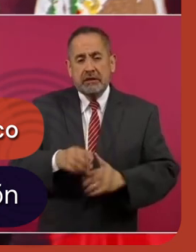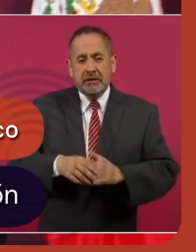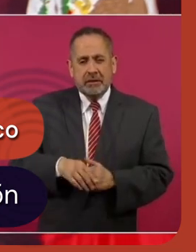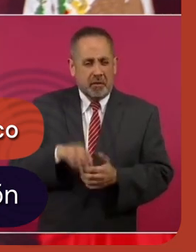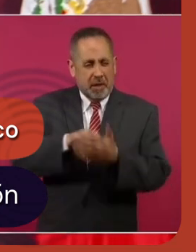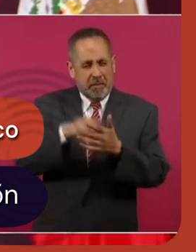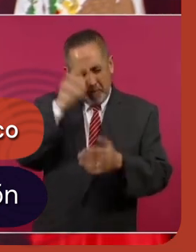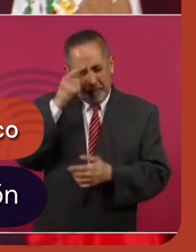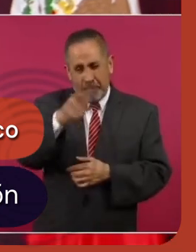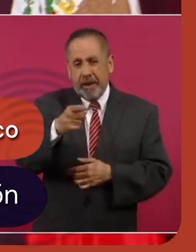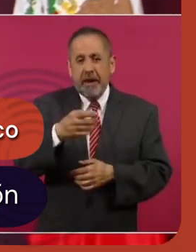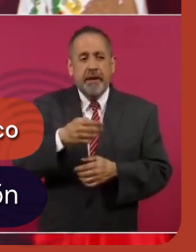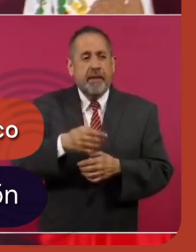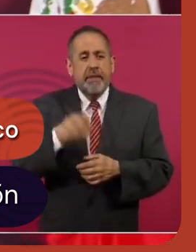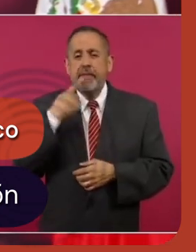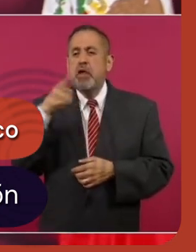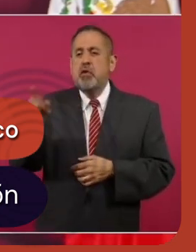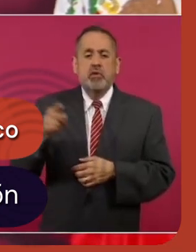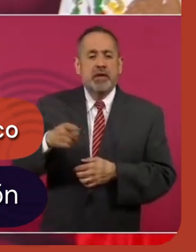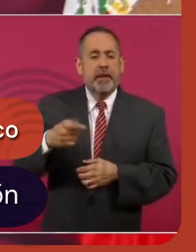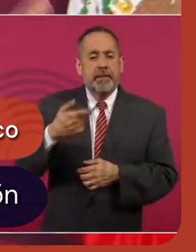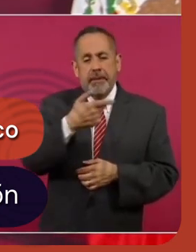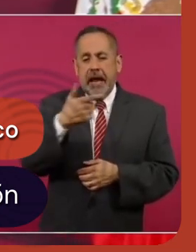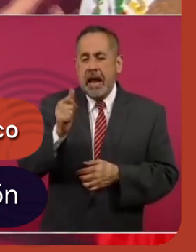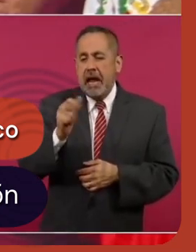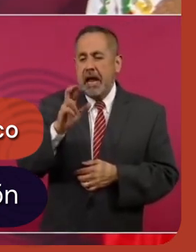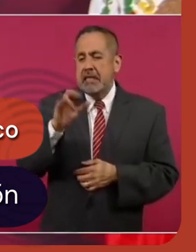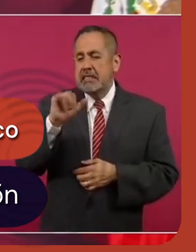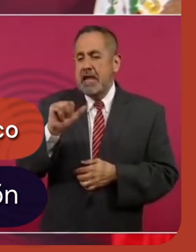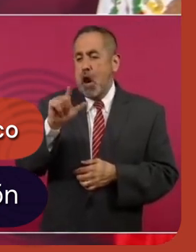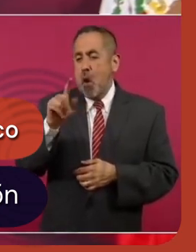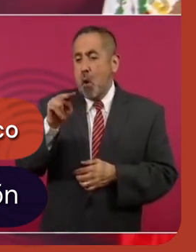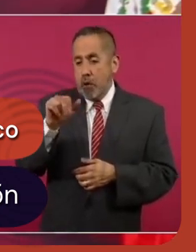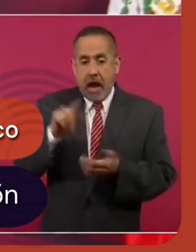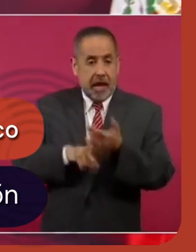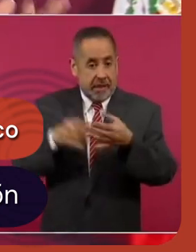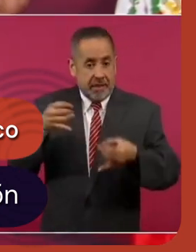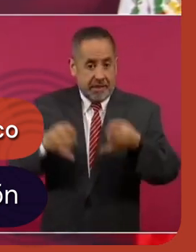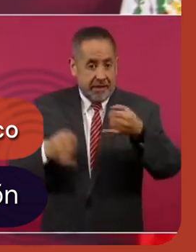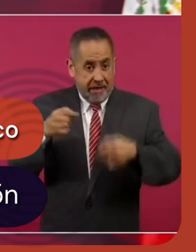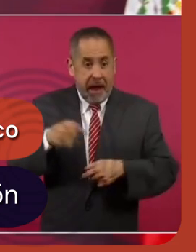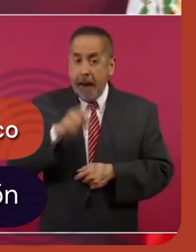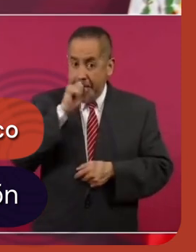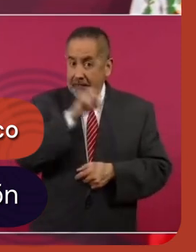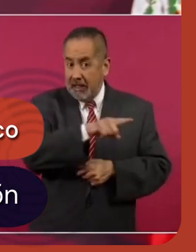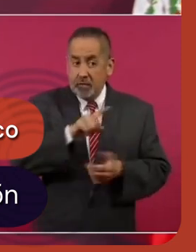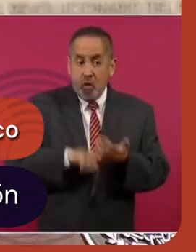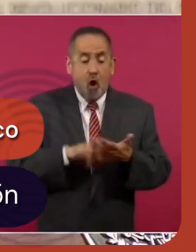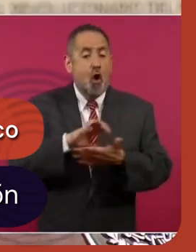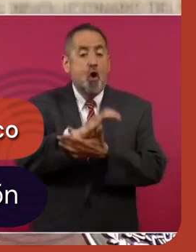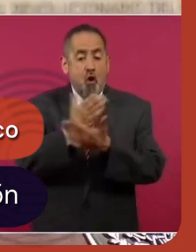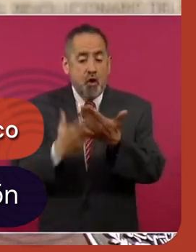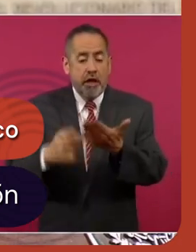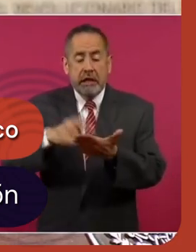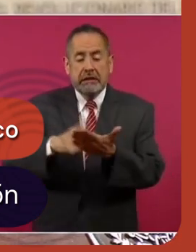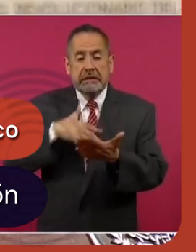García Luna, pues tienen que ver con esos contratos, entre otras cosas.